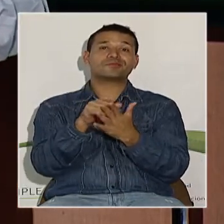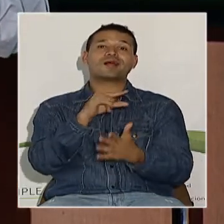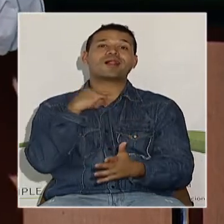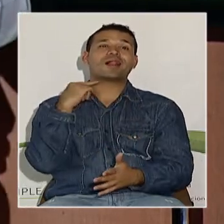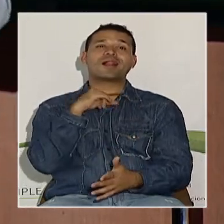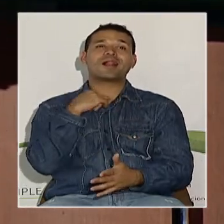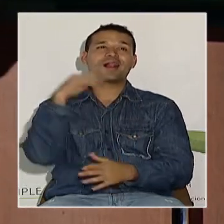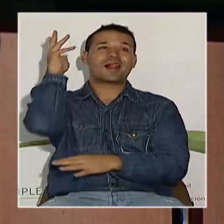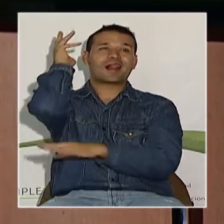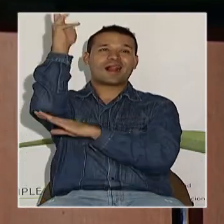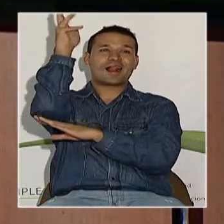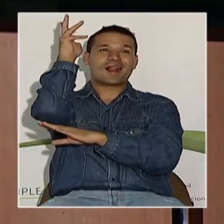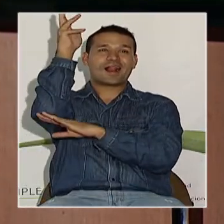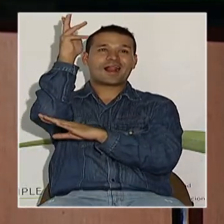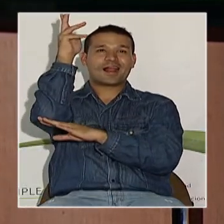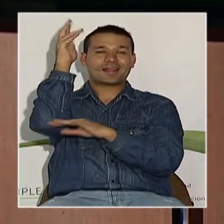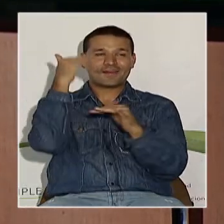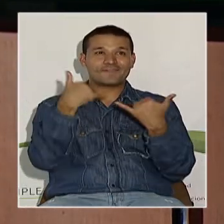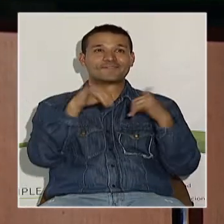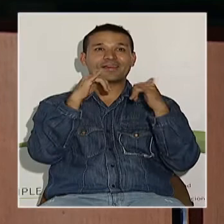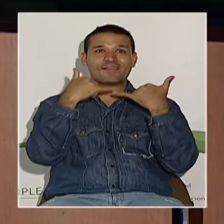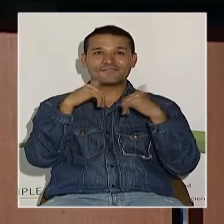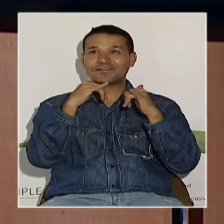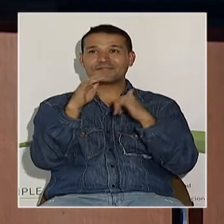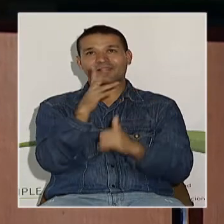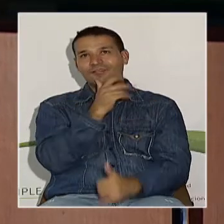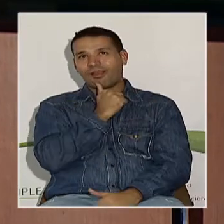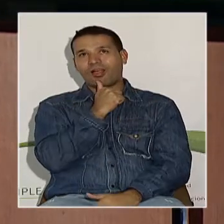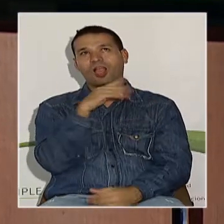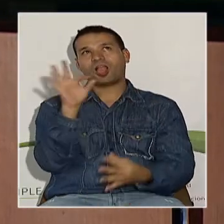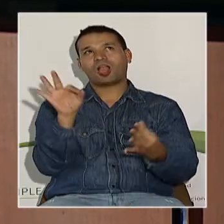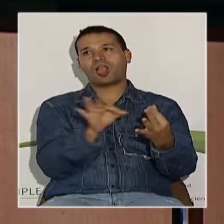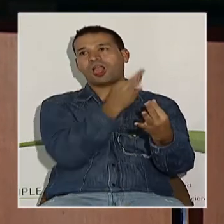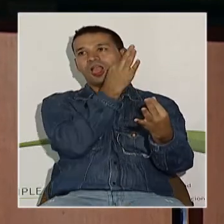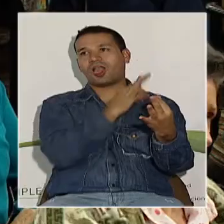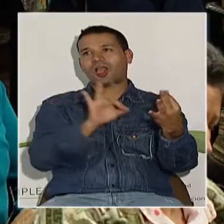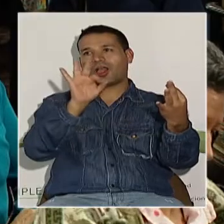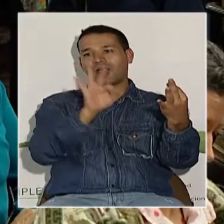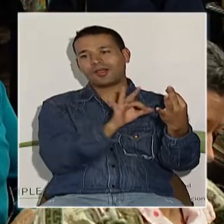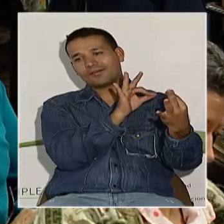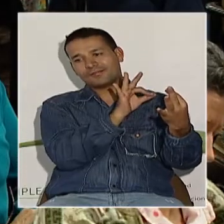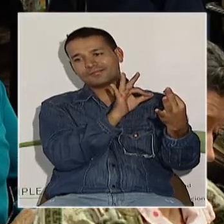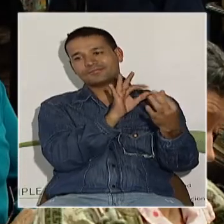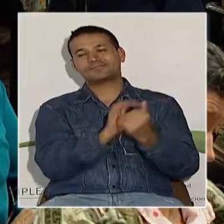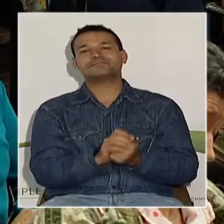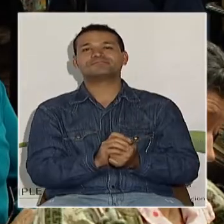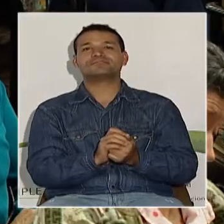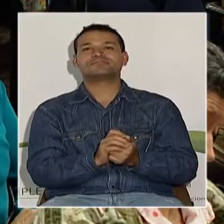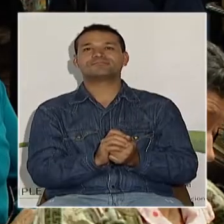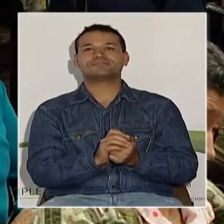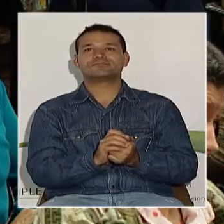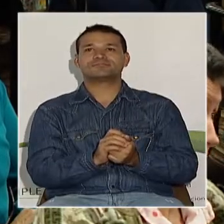el sermón y uno ya va a acabar, pero es la